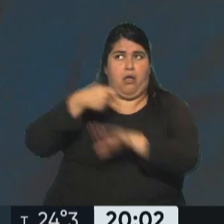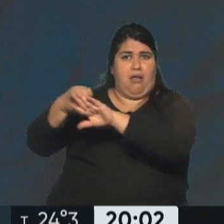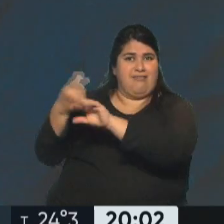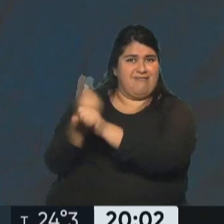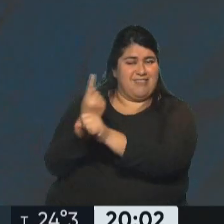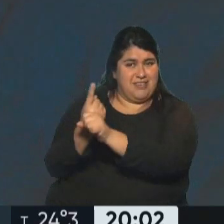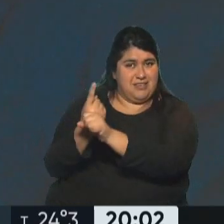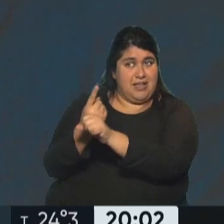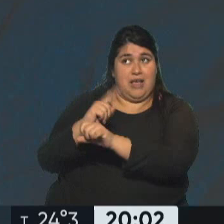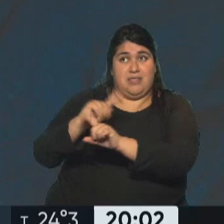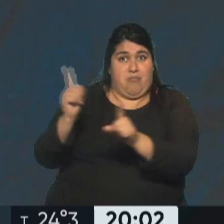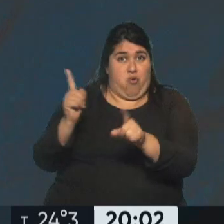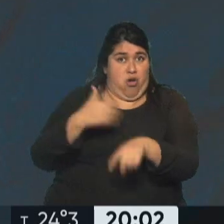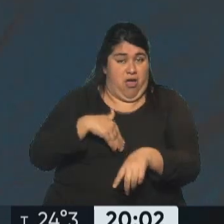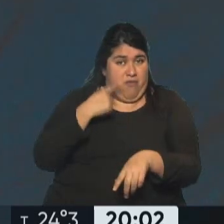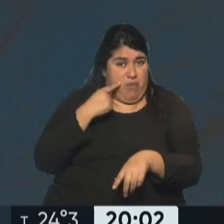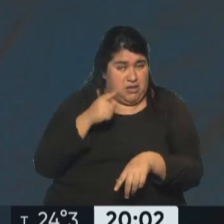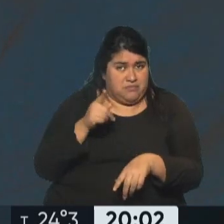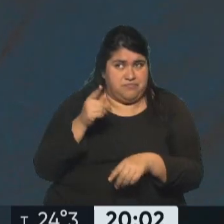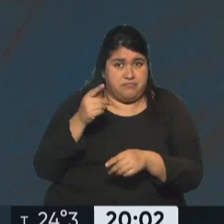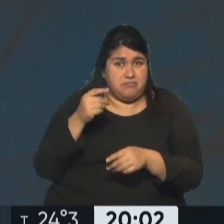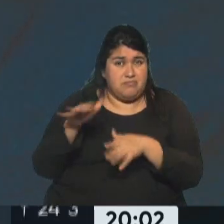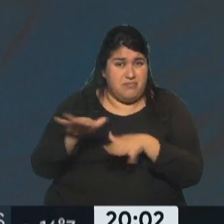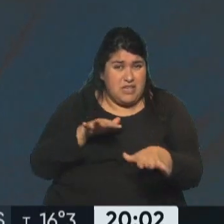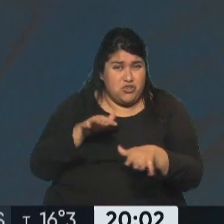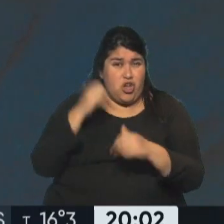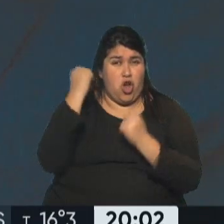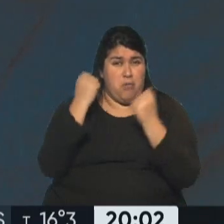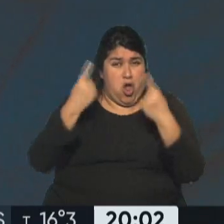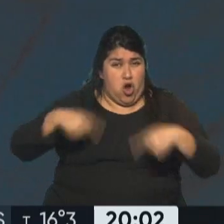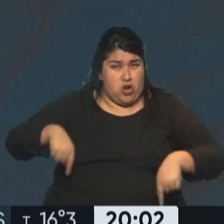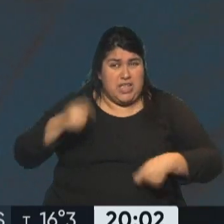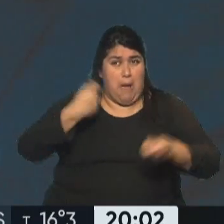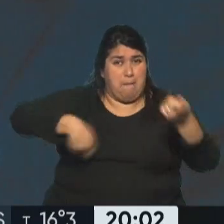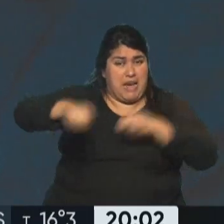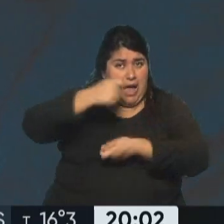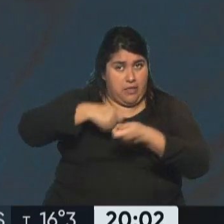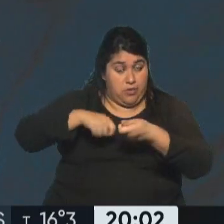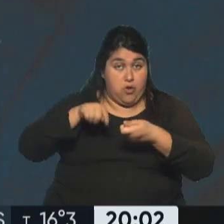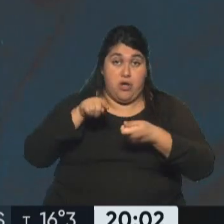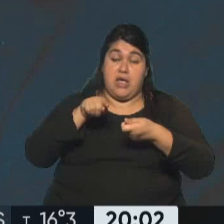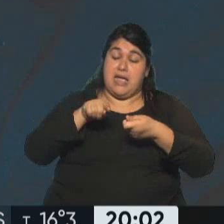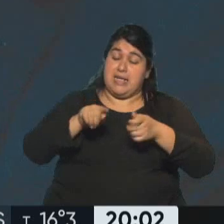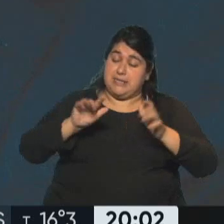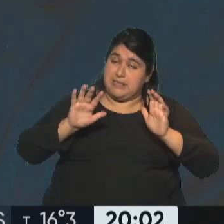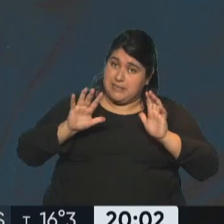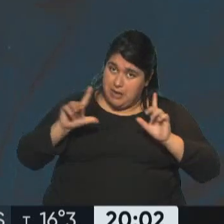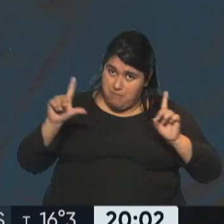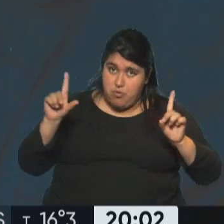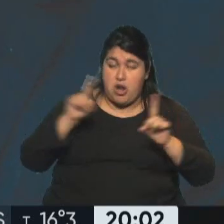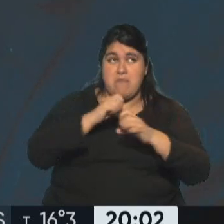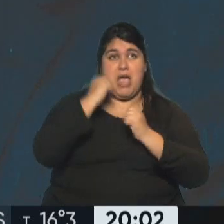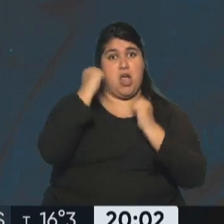puede pagar al Fondo Monetario Internacional, la situación financiera dentro del mercado realmente puede ser muy desestabilizante y